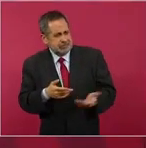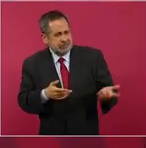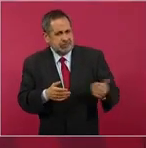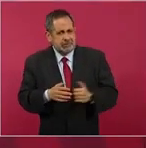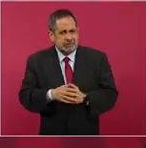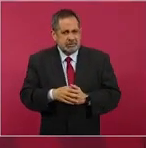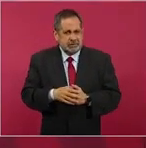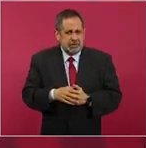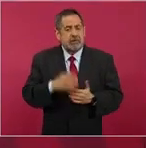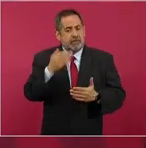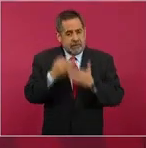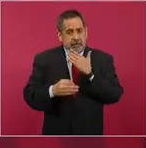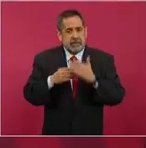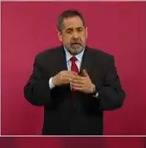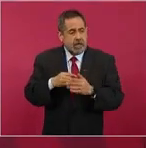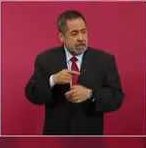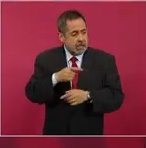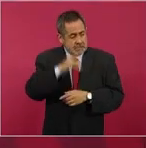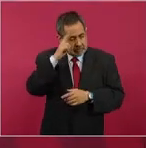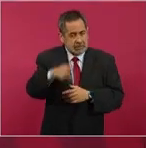que no se esté cumpliendo con la Constitución.